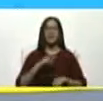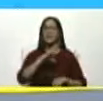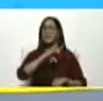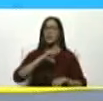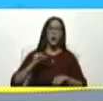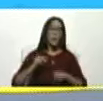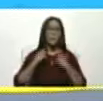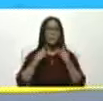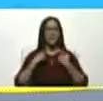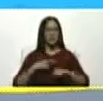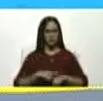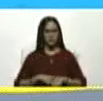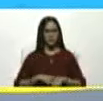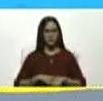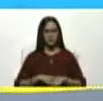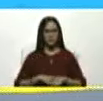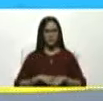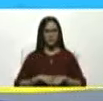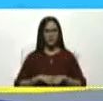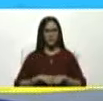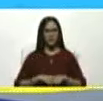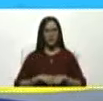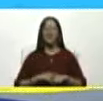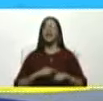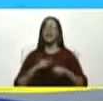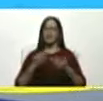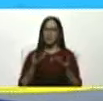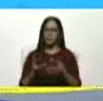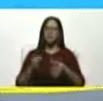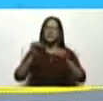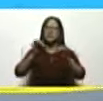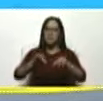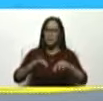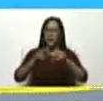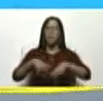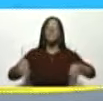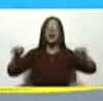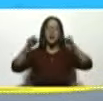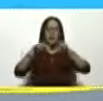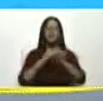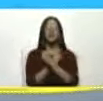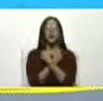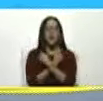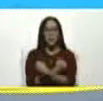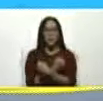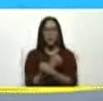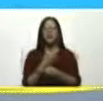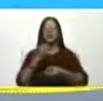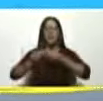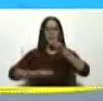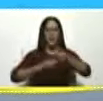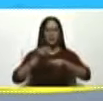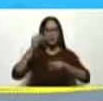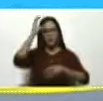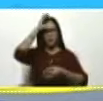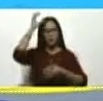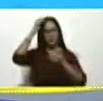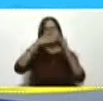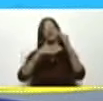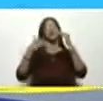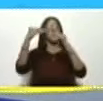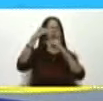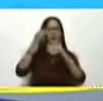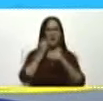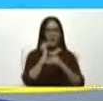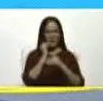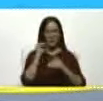mar. Hemos sembrado valores con amor y hemos creado una conciencia superior en las